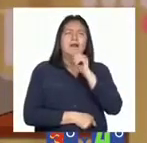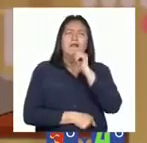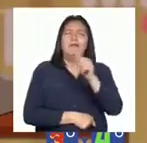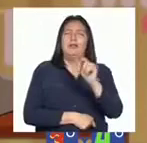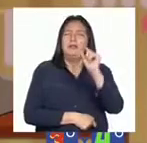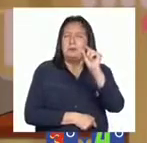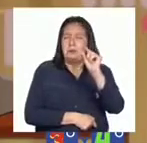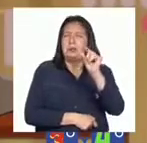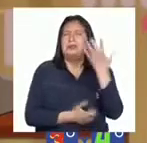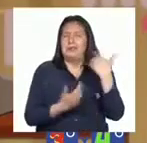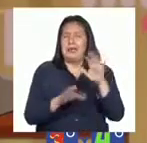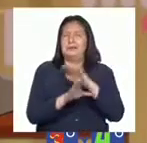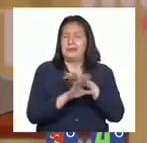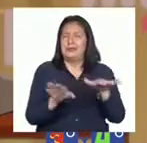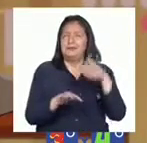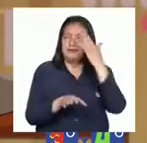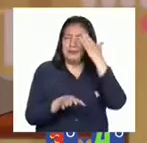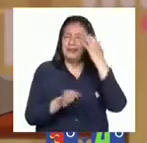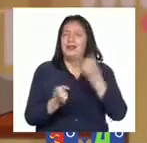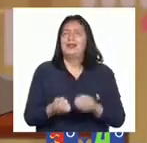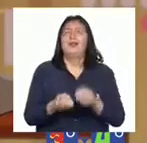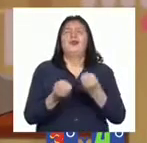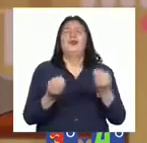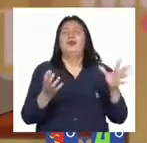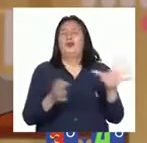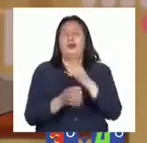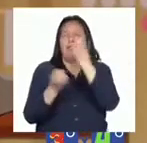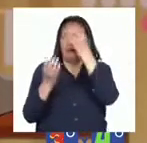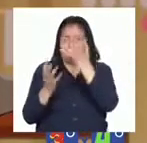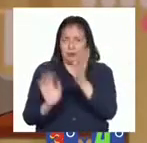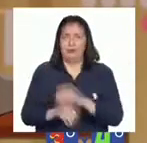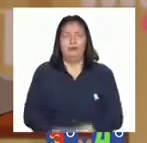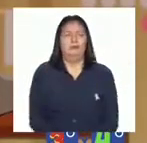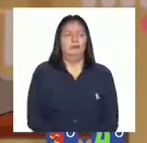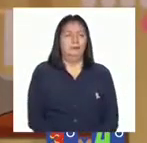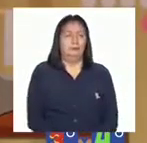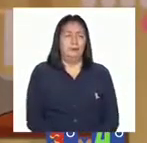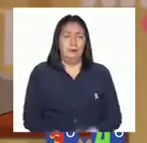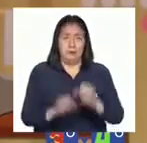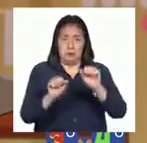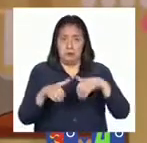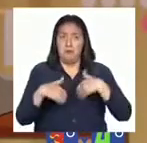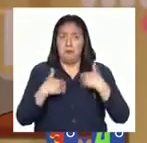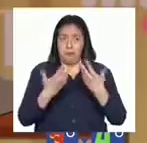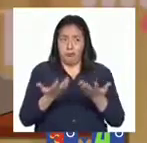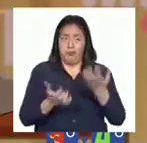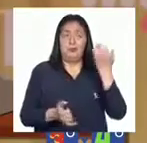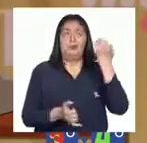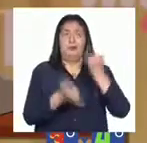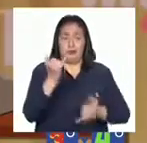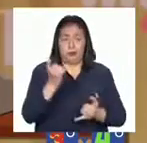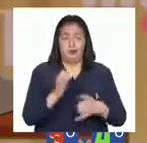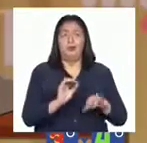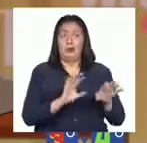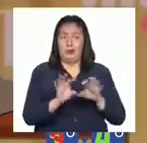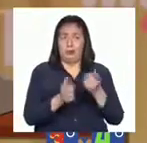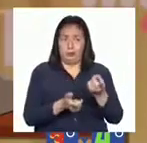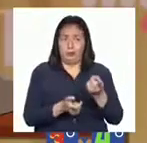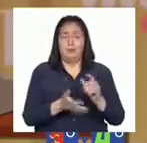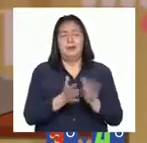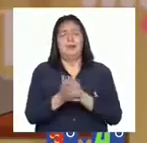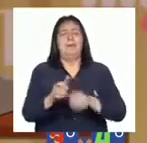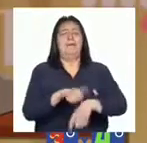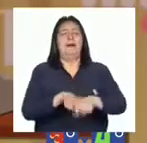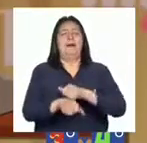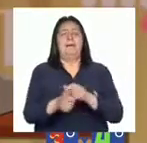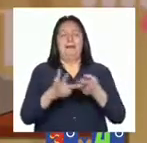un poquito para terminar de saber todos nuestros datos. ¿Podemos dar este último paso? Manos